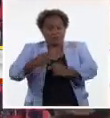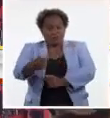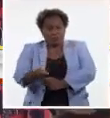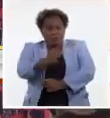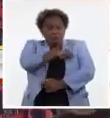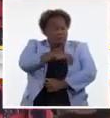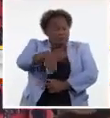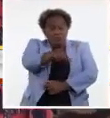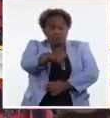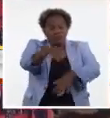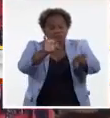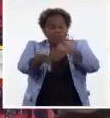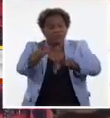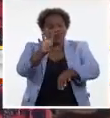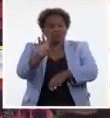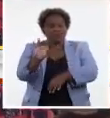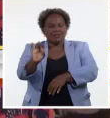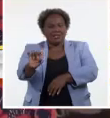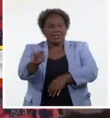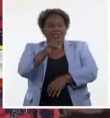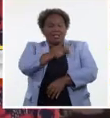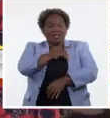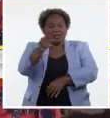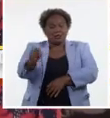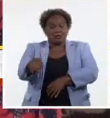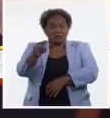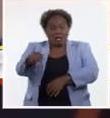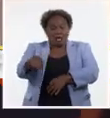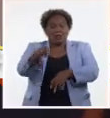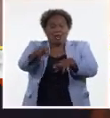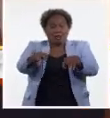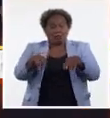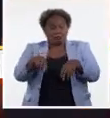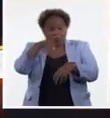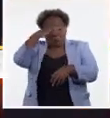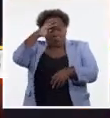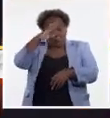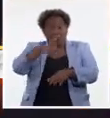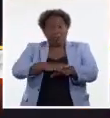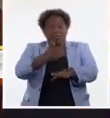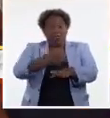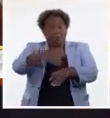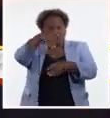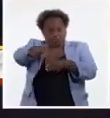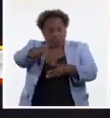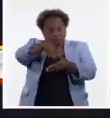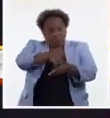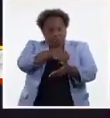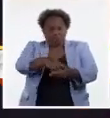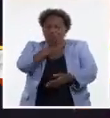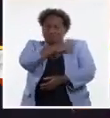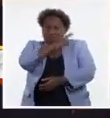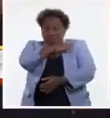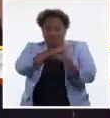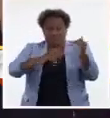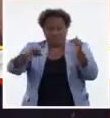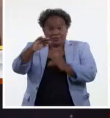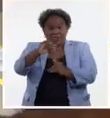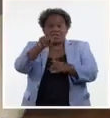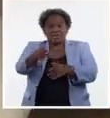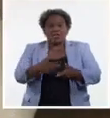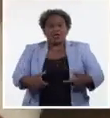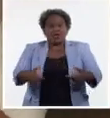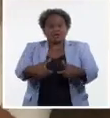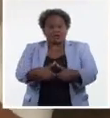elegirá los 470 diputados del parlamento cubano quienes posteriormente votarán por la máxima dirección de ese órgano y del Consejo